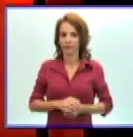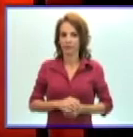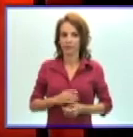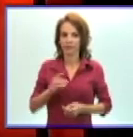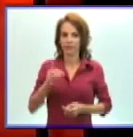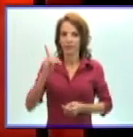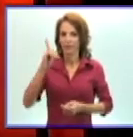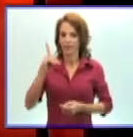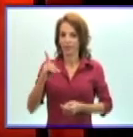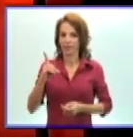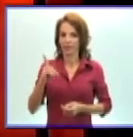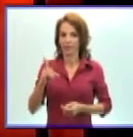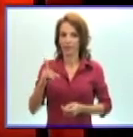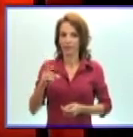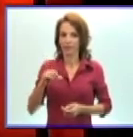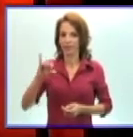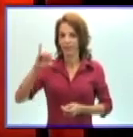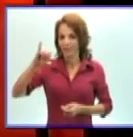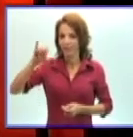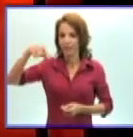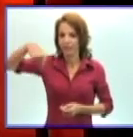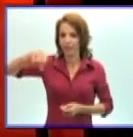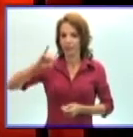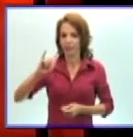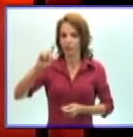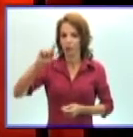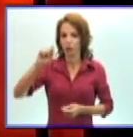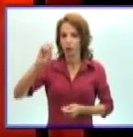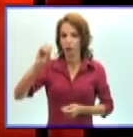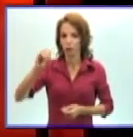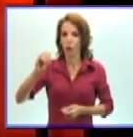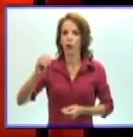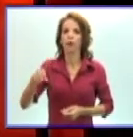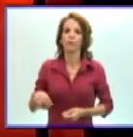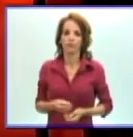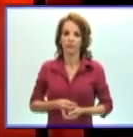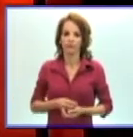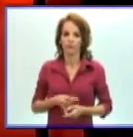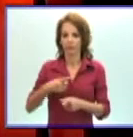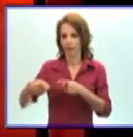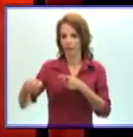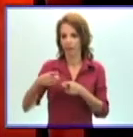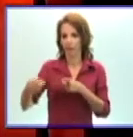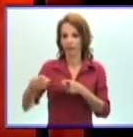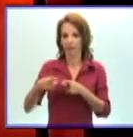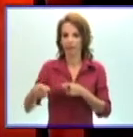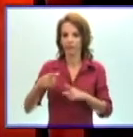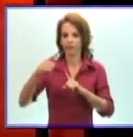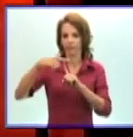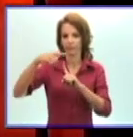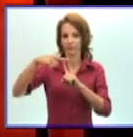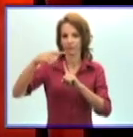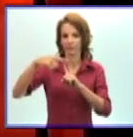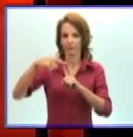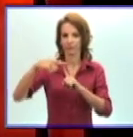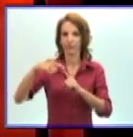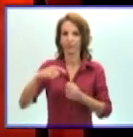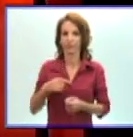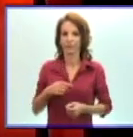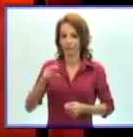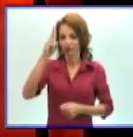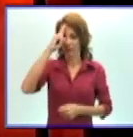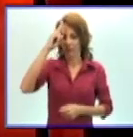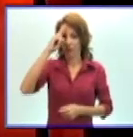puedo medir, por ejemplo, la temperatura en estos momentos que nos miden en los hospitales, sobre todo, nos miden directamente con